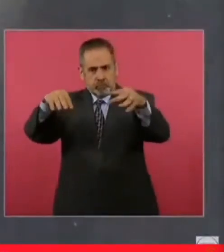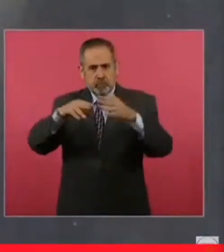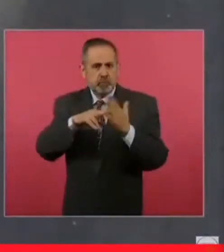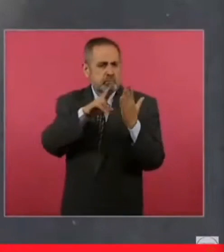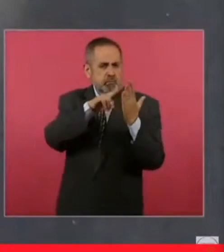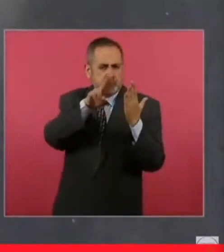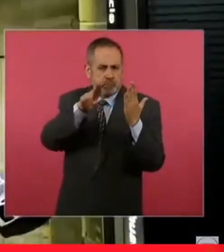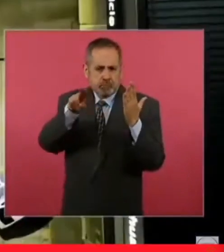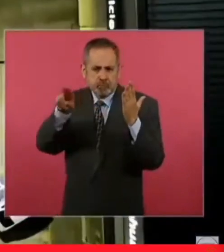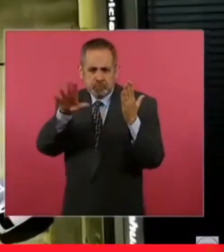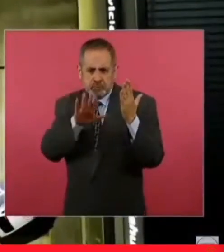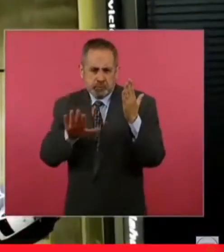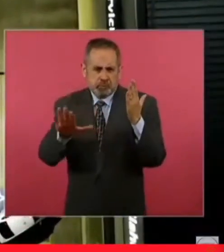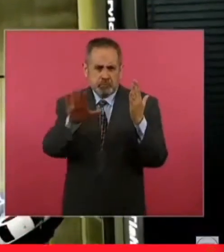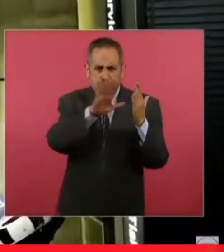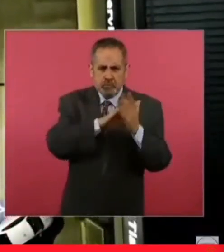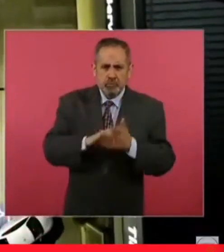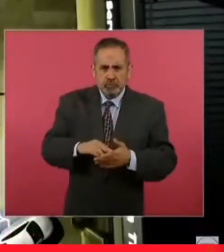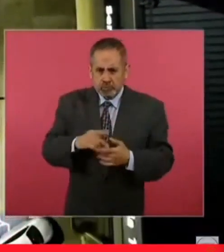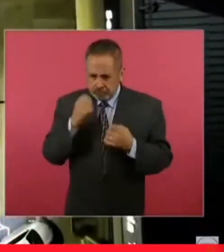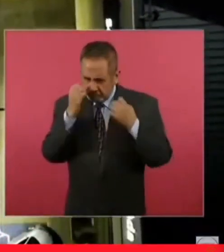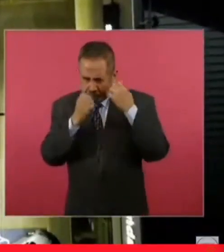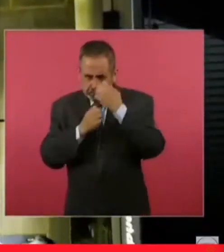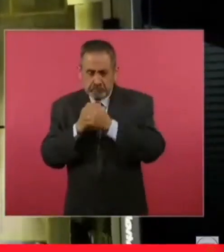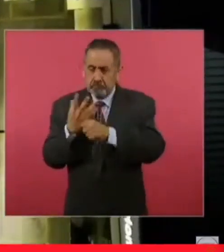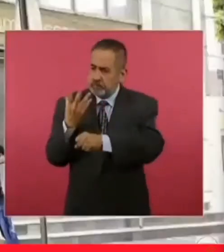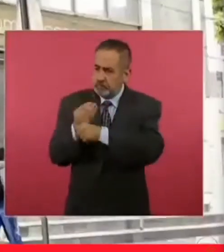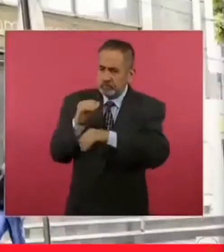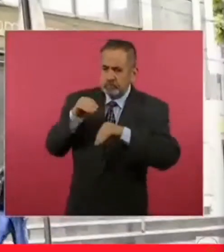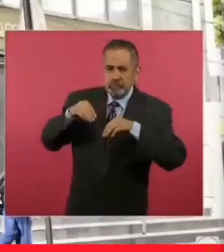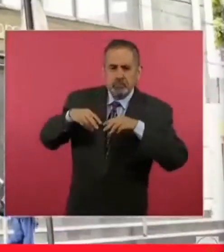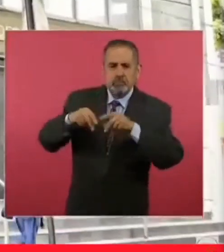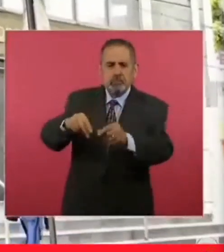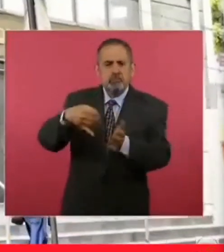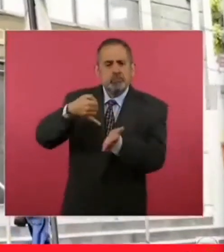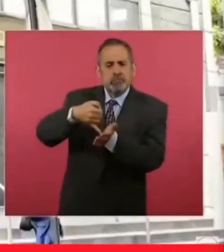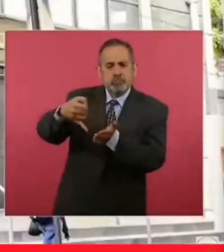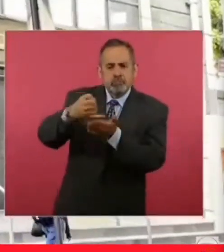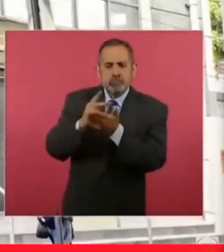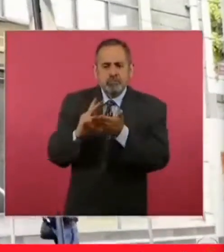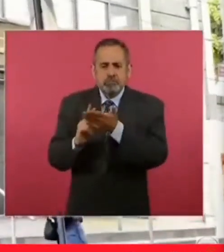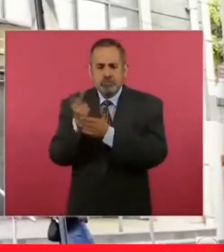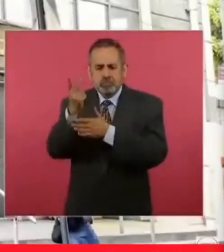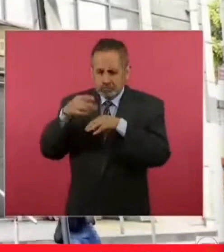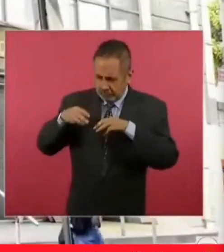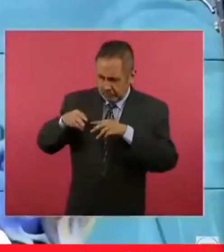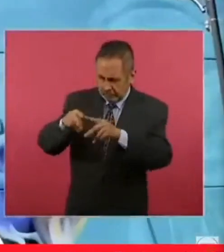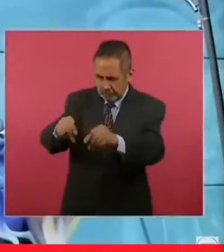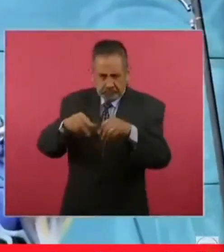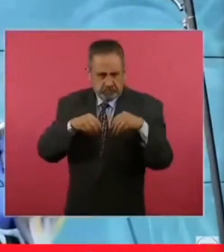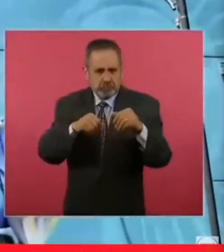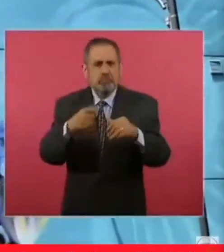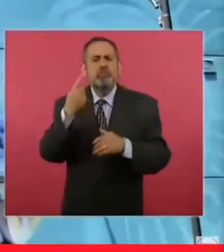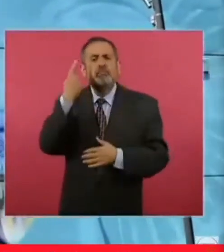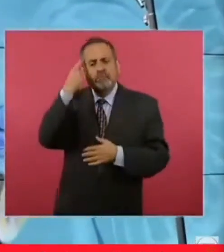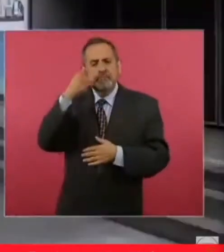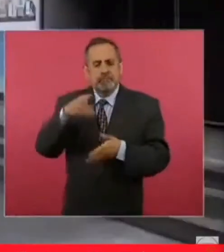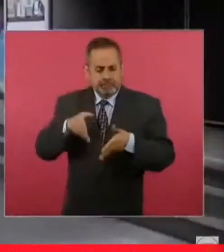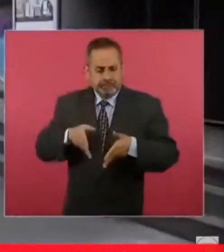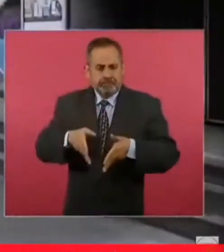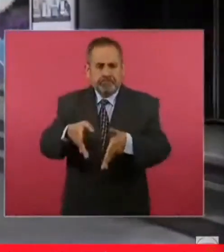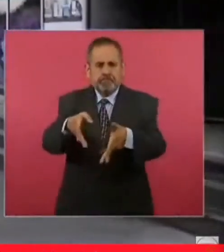pintaron murales, se hizo una reforestación del camellón, de tal forma que sea uno de los senderos